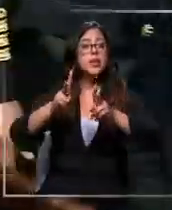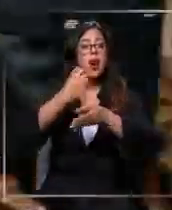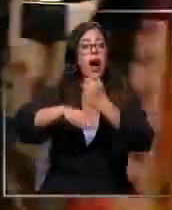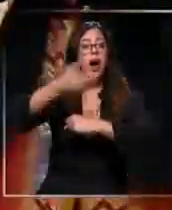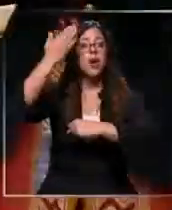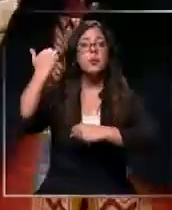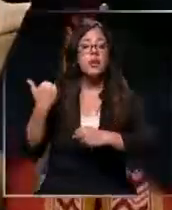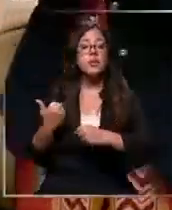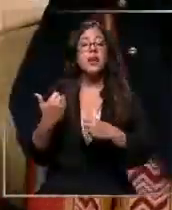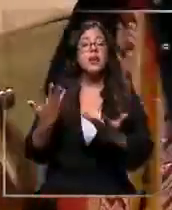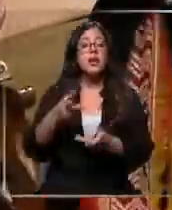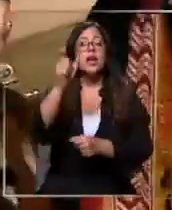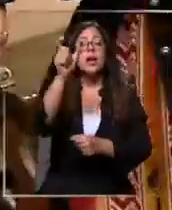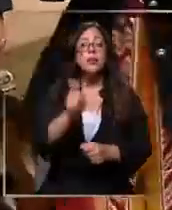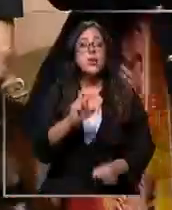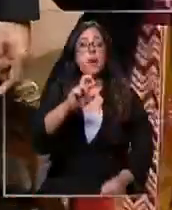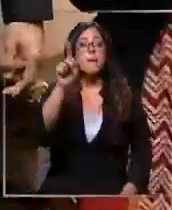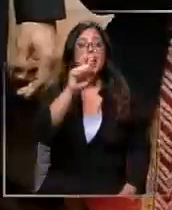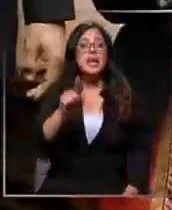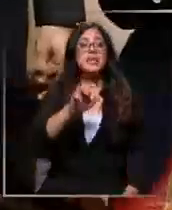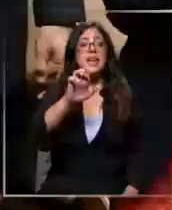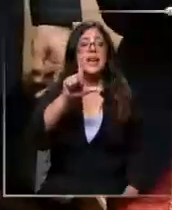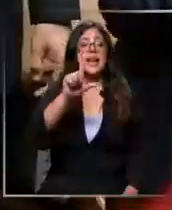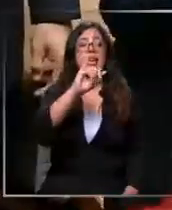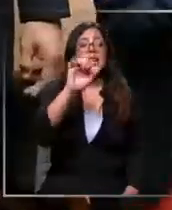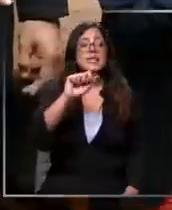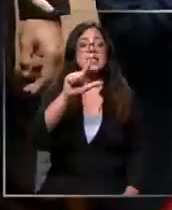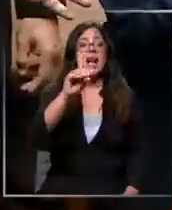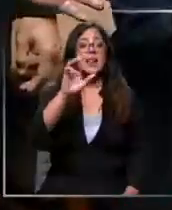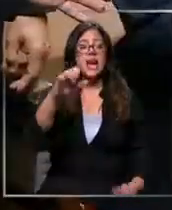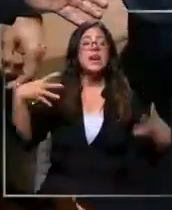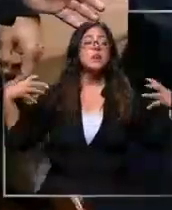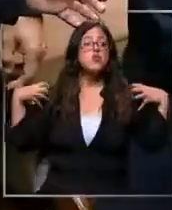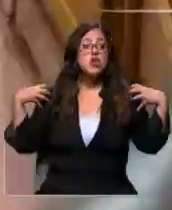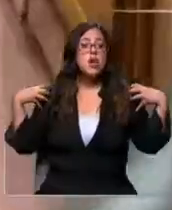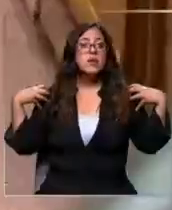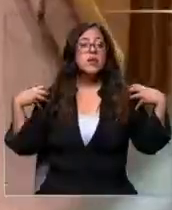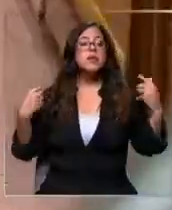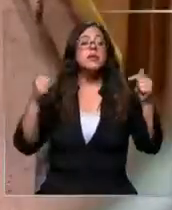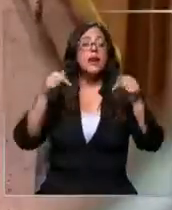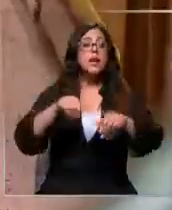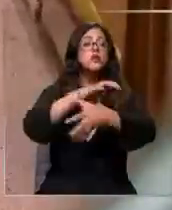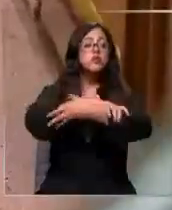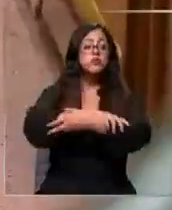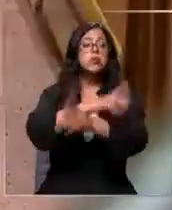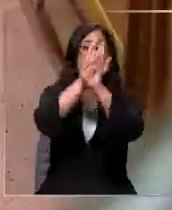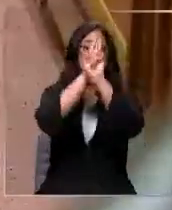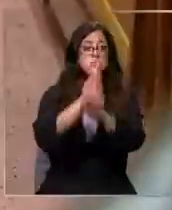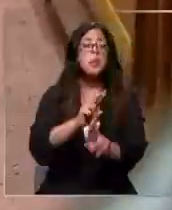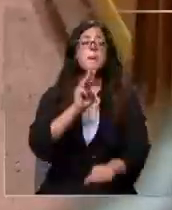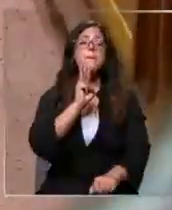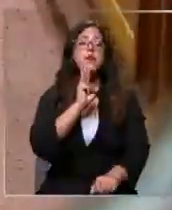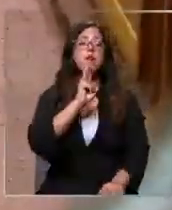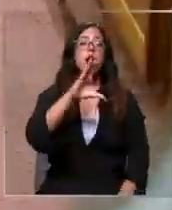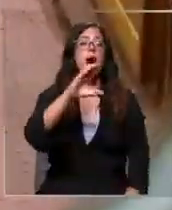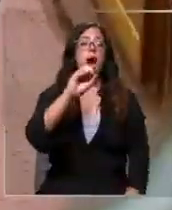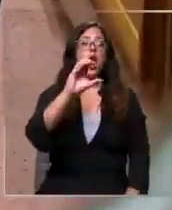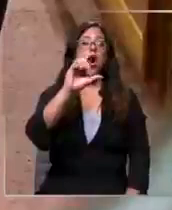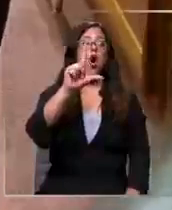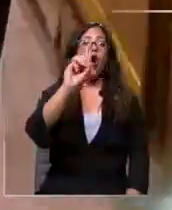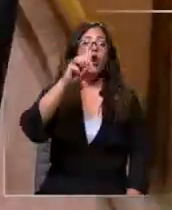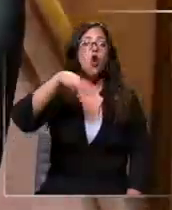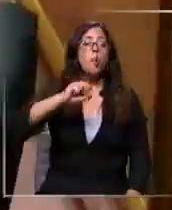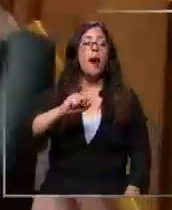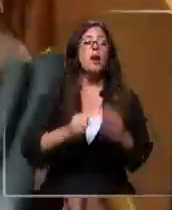recién pasado que el socialista Álvaro Elizalde encabezara la mesa. El pacto se respetó este miércoles. Juan Antonio Coloma será